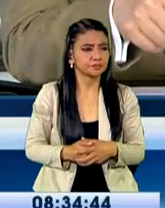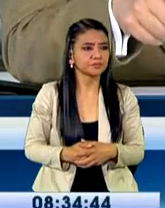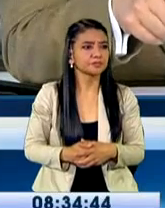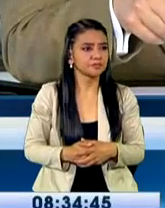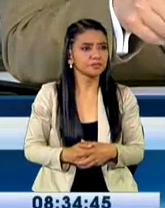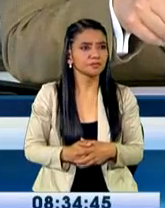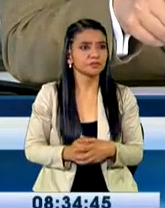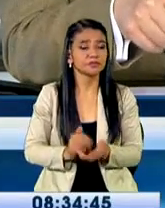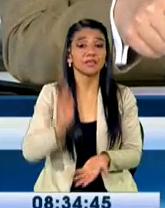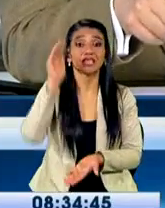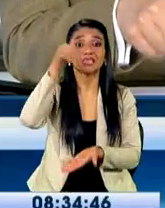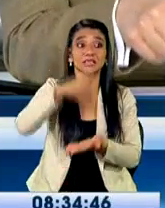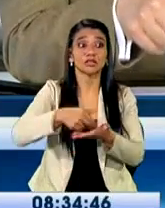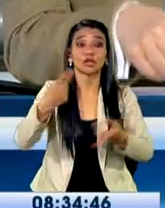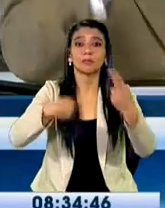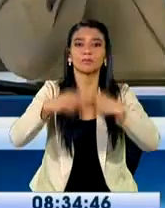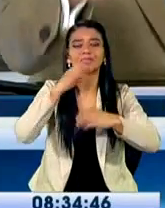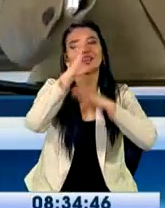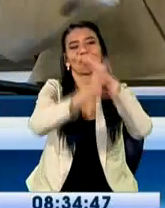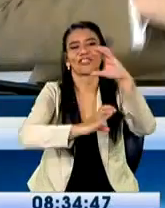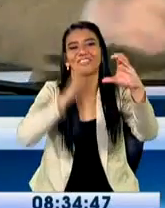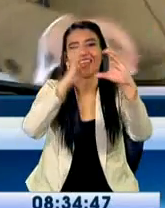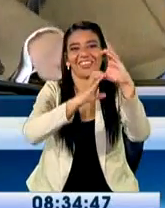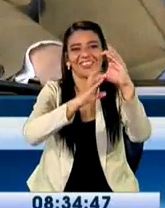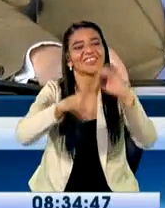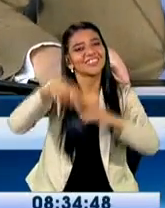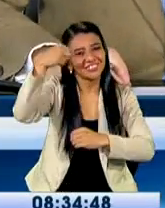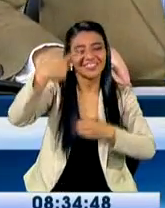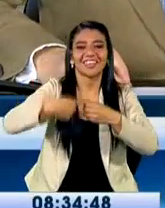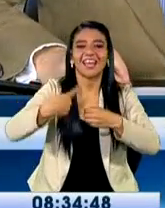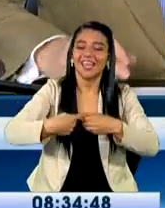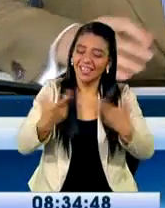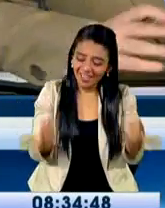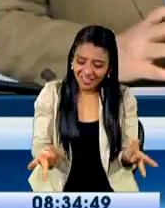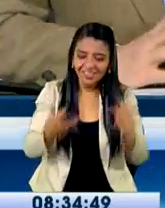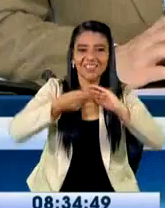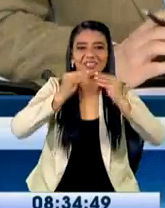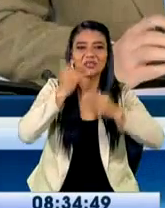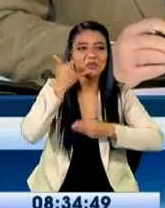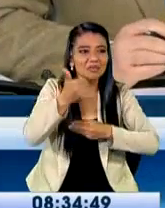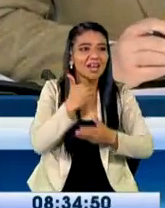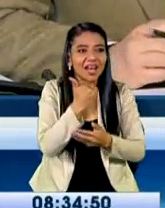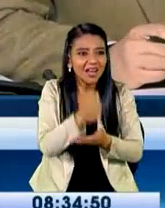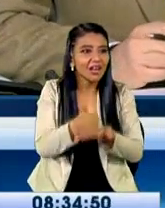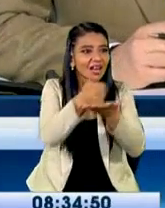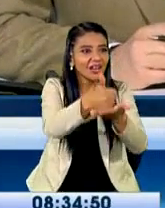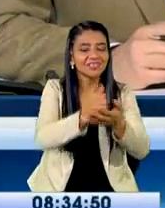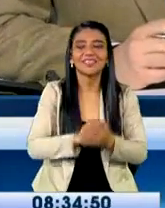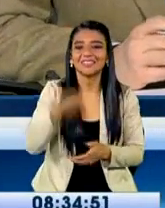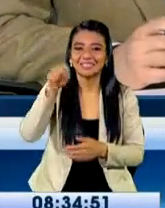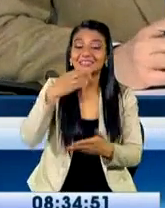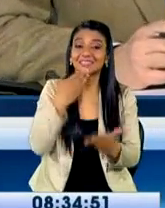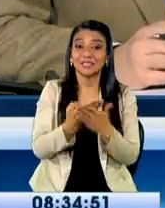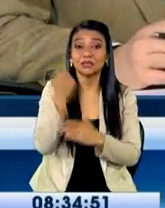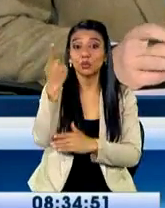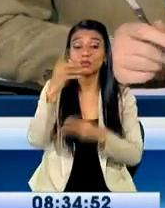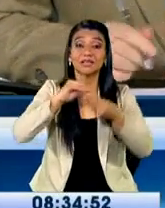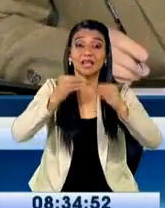Bueno, el centro comercial es del Condado Shopping, ubicado Excelente. Al norte de Quito. ¿Y Ahí los teléfonos para alguna ayuda? Sí, gracias. Uno de los teléfonos